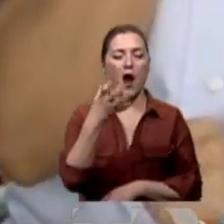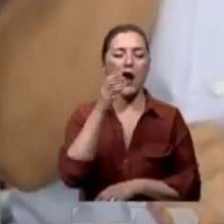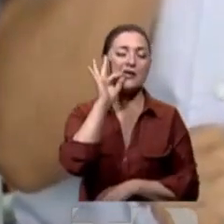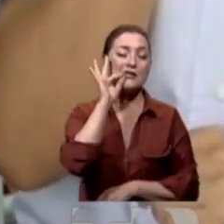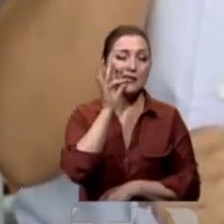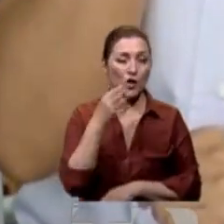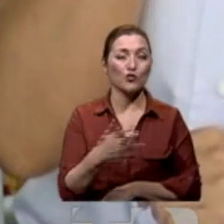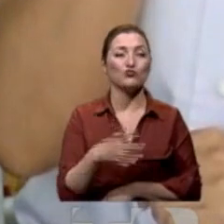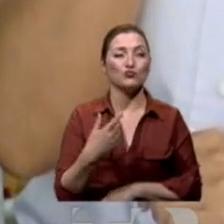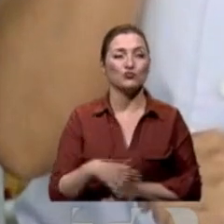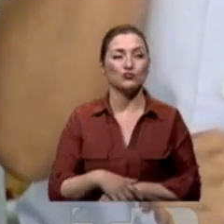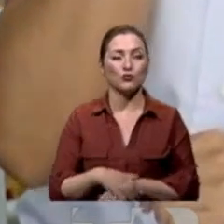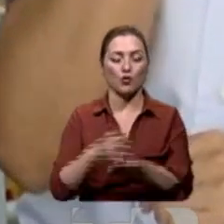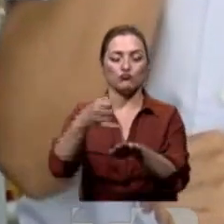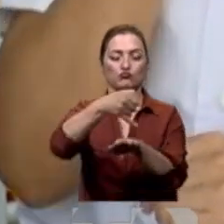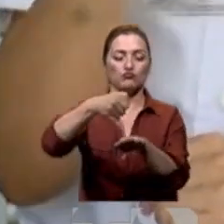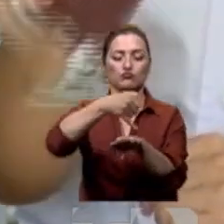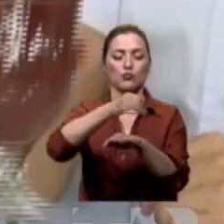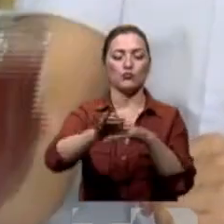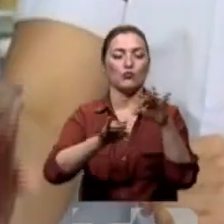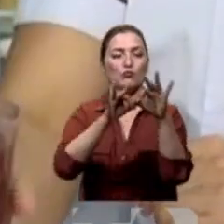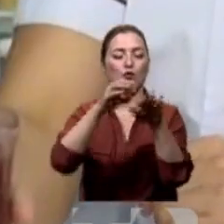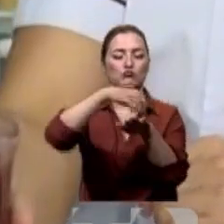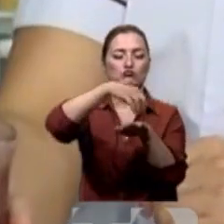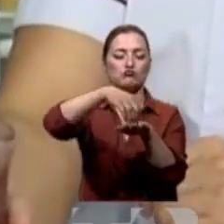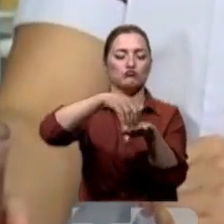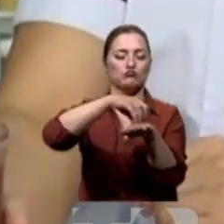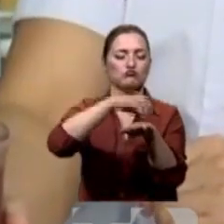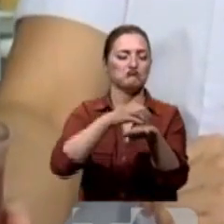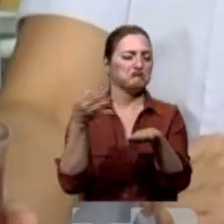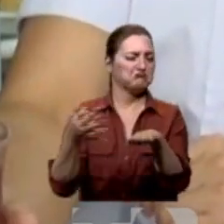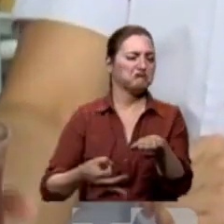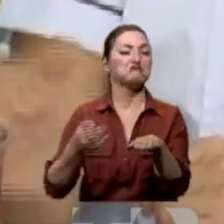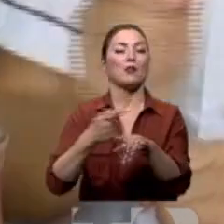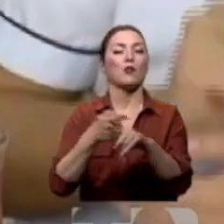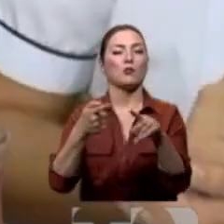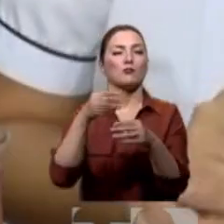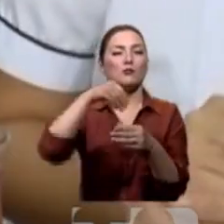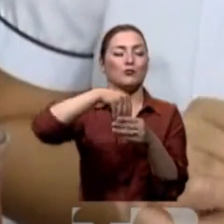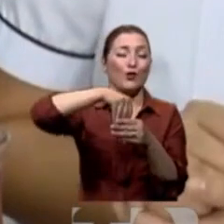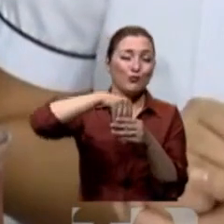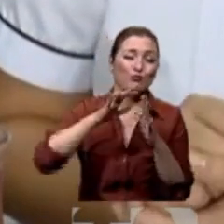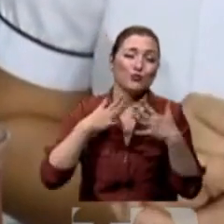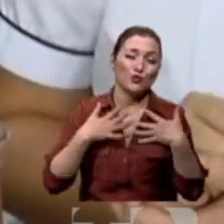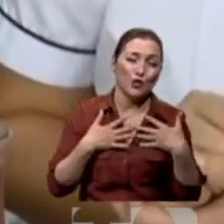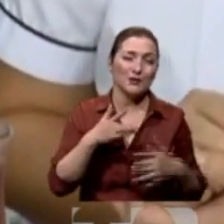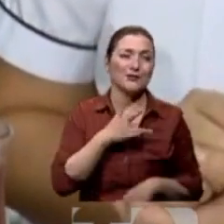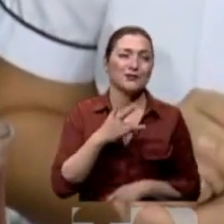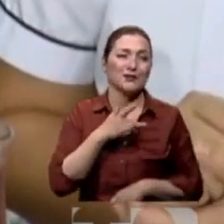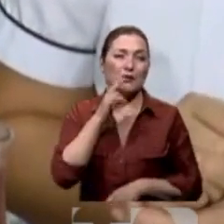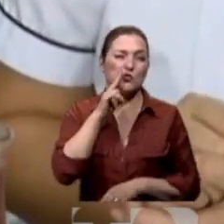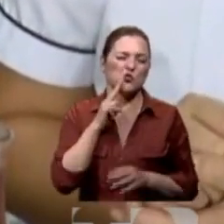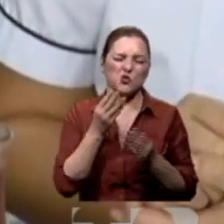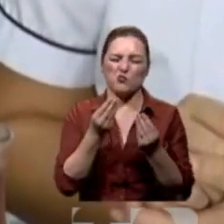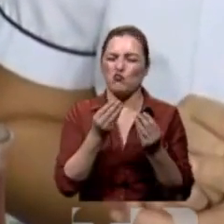pan. El glaseado está perfecto, la textura, el decorado, chévere. Tiene mucho relleno, lo único que yo le sentí es un poquito dulce el